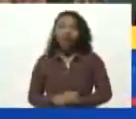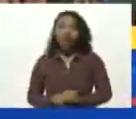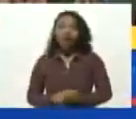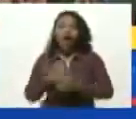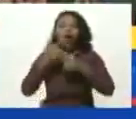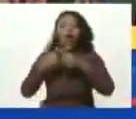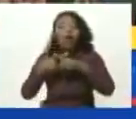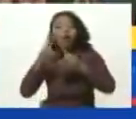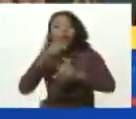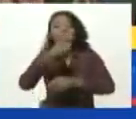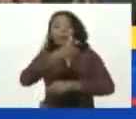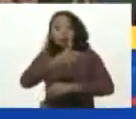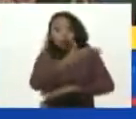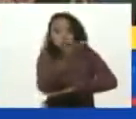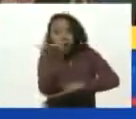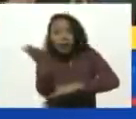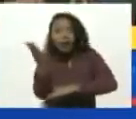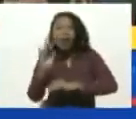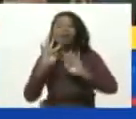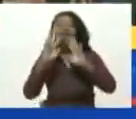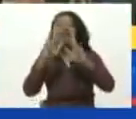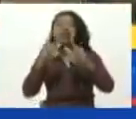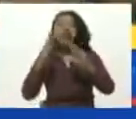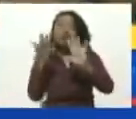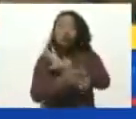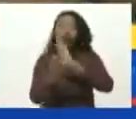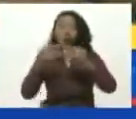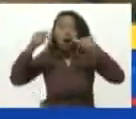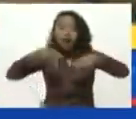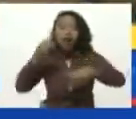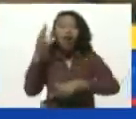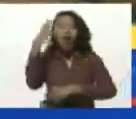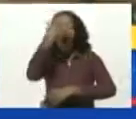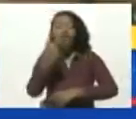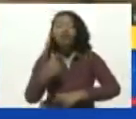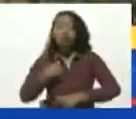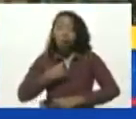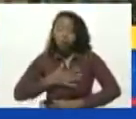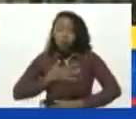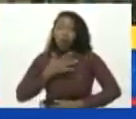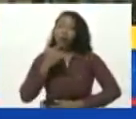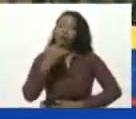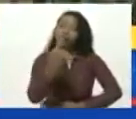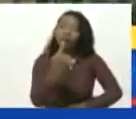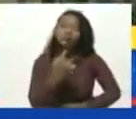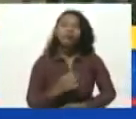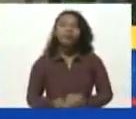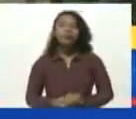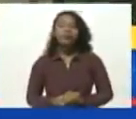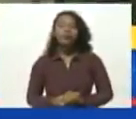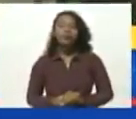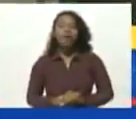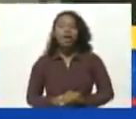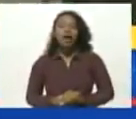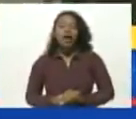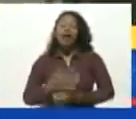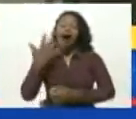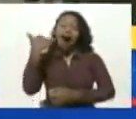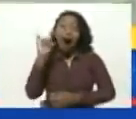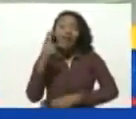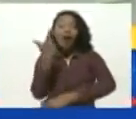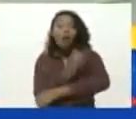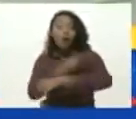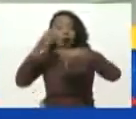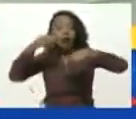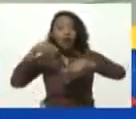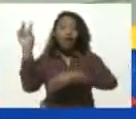de los venezolanos y venezolanas, sobre todo a la juventud, les puedo decir que tenemos las vacunas en